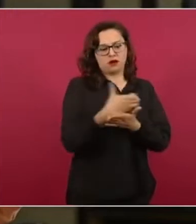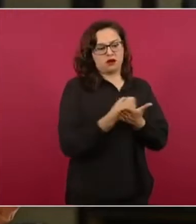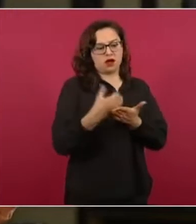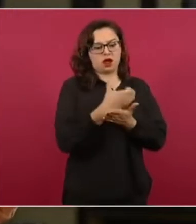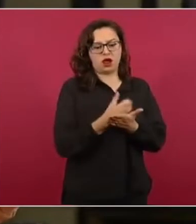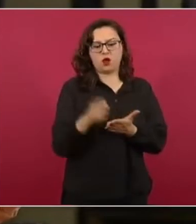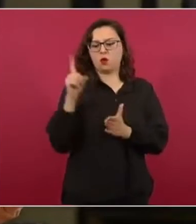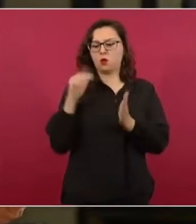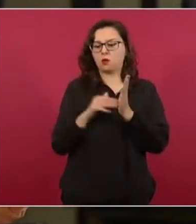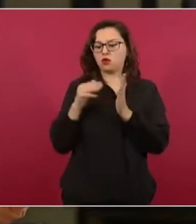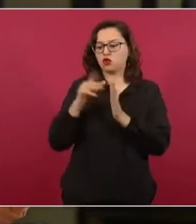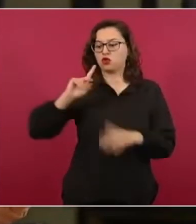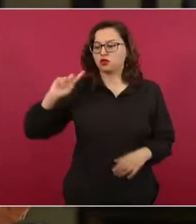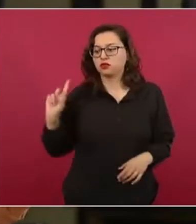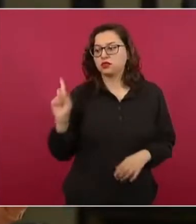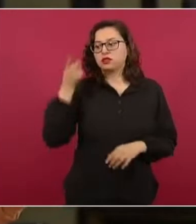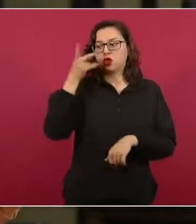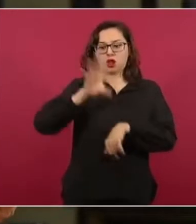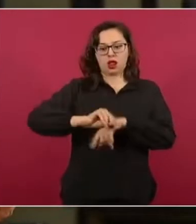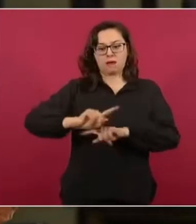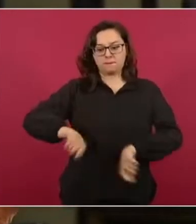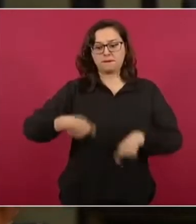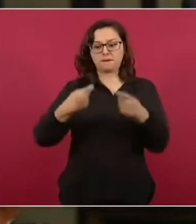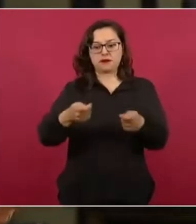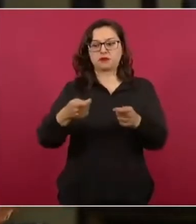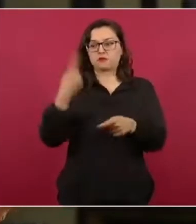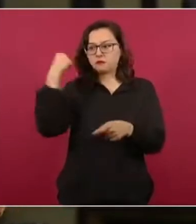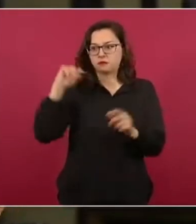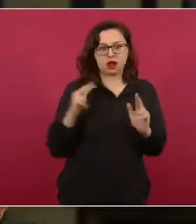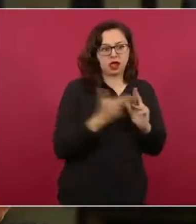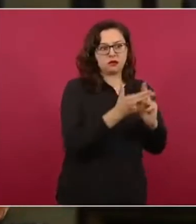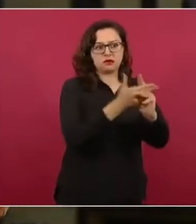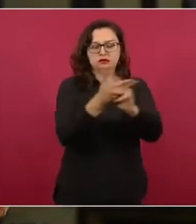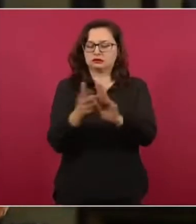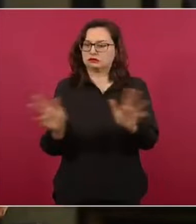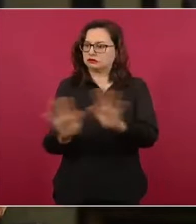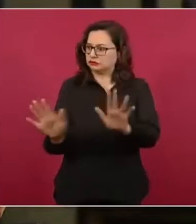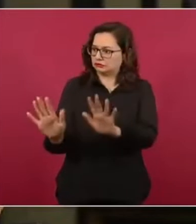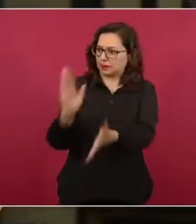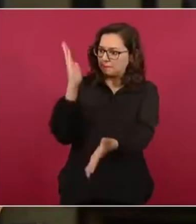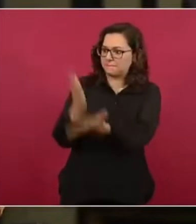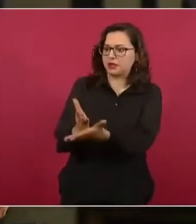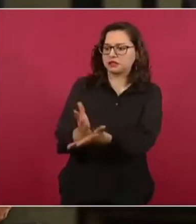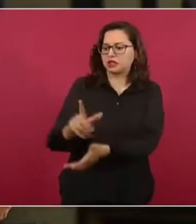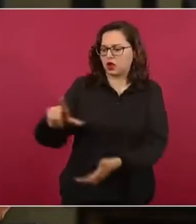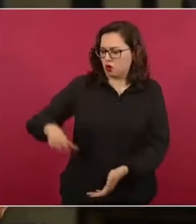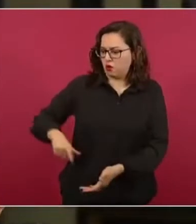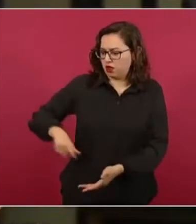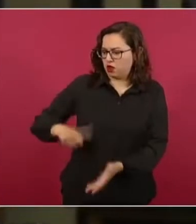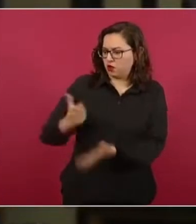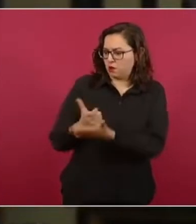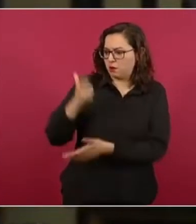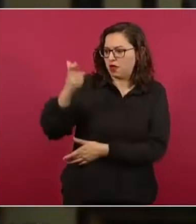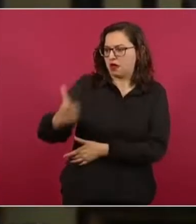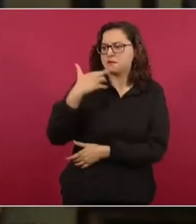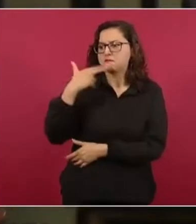de ganancia, para que se dediquen, bueno, que el gobierno les daría este dinero para que ellos también se dediquen al turismo y todo